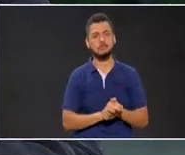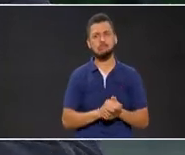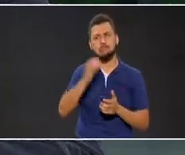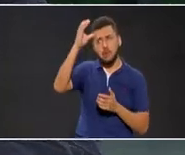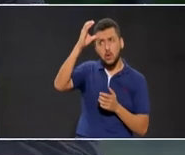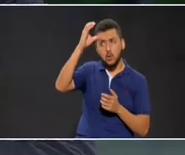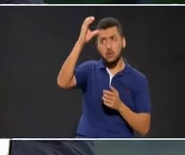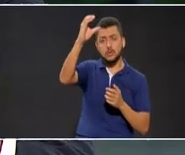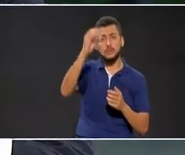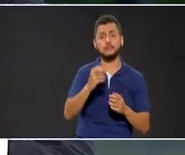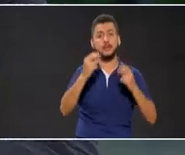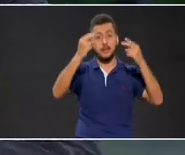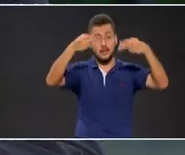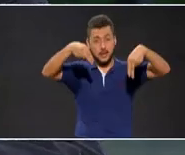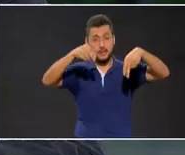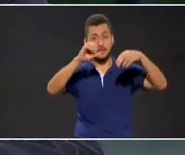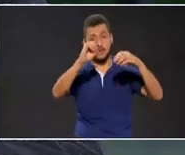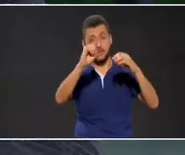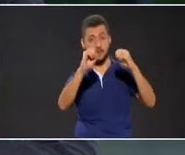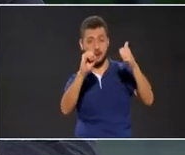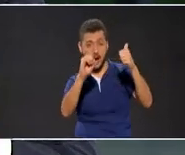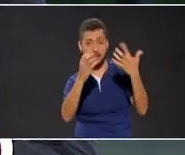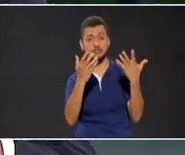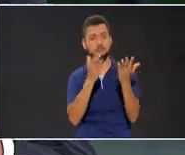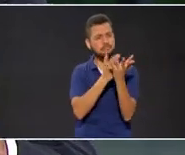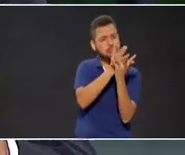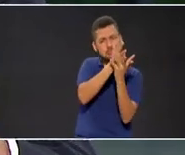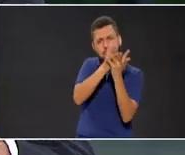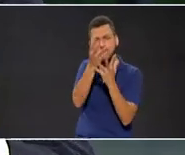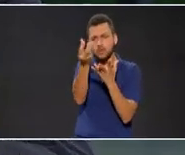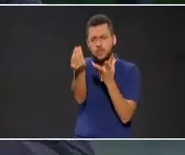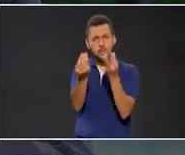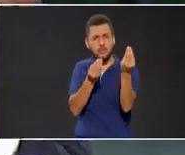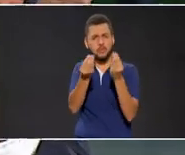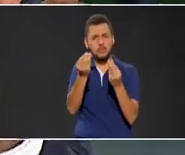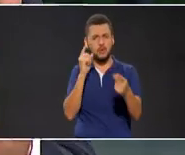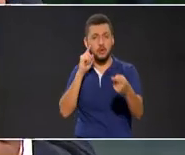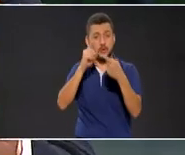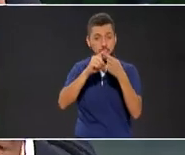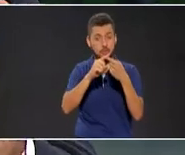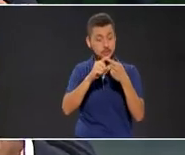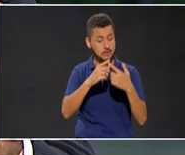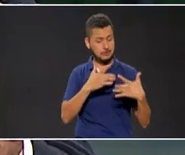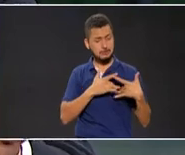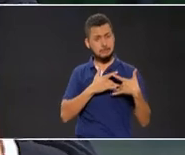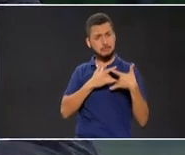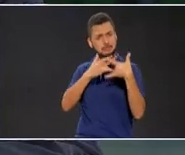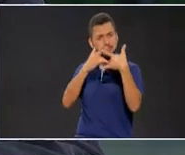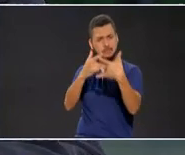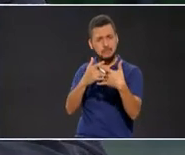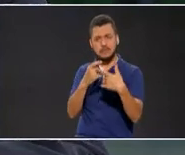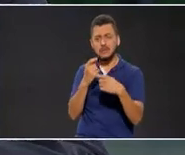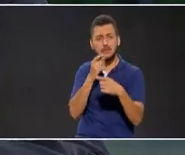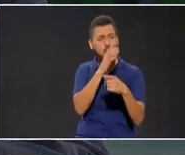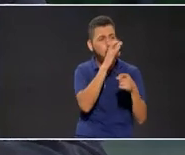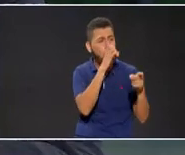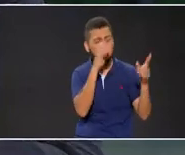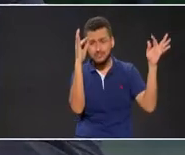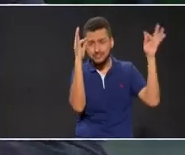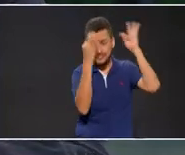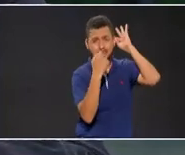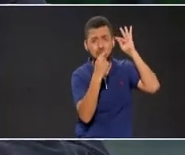género transversales a toda la administración transversales a toda la sociedad me solidaria solidarizó también con la denuncia que ha hecho